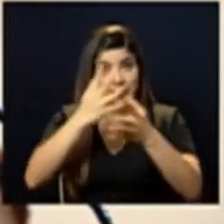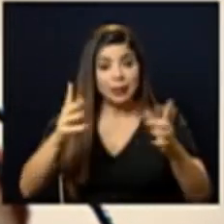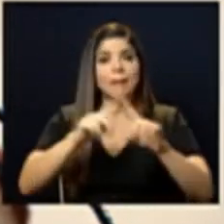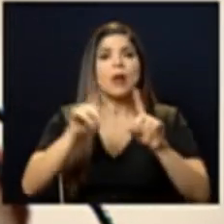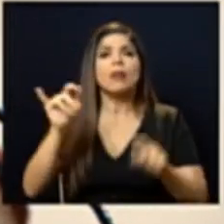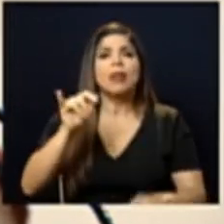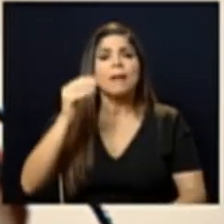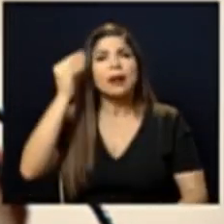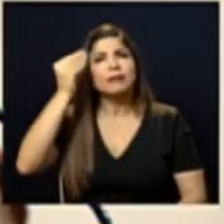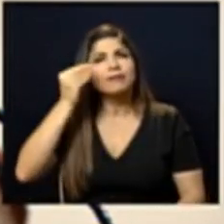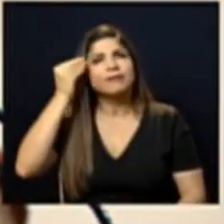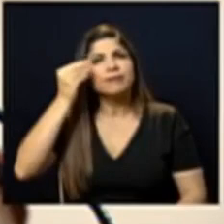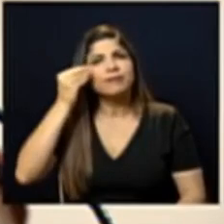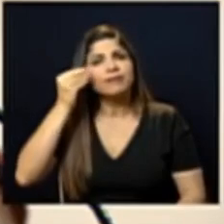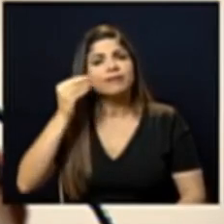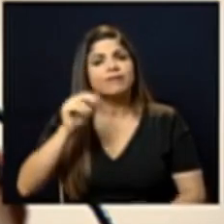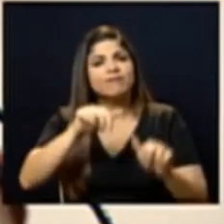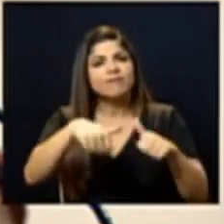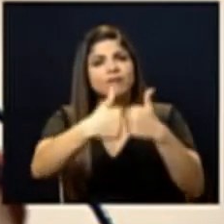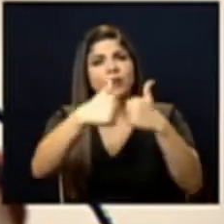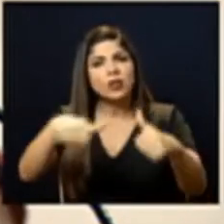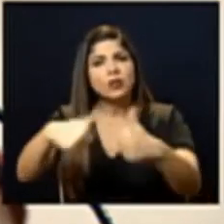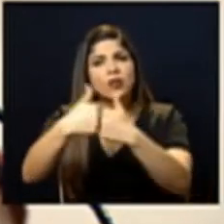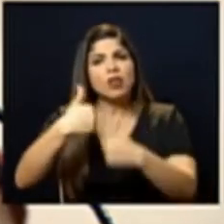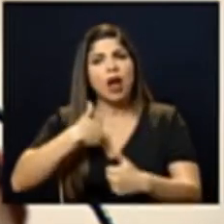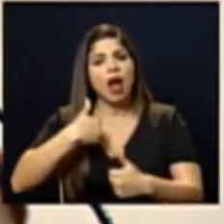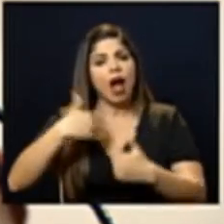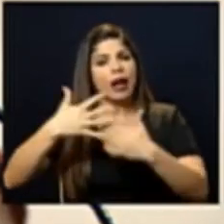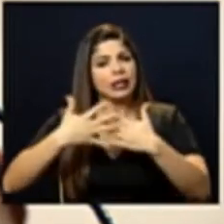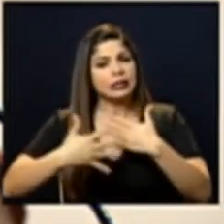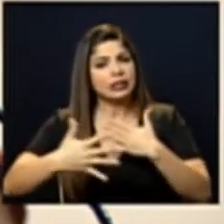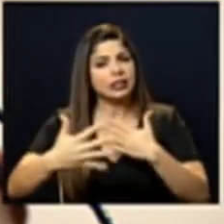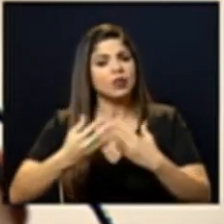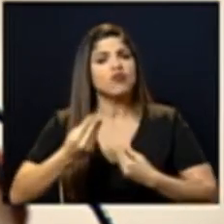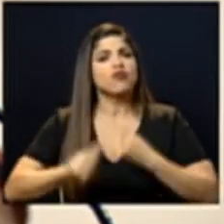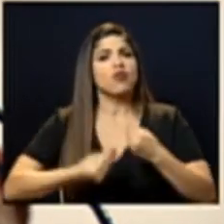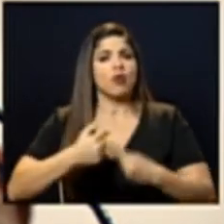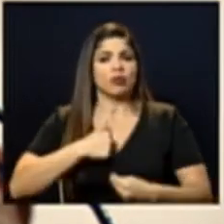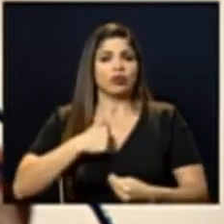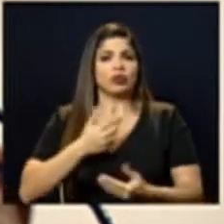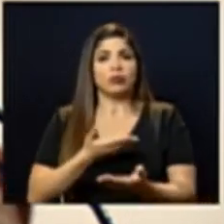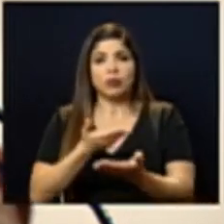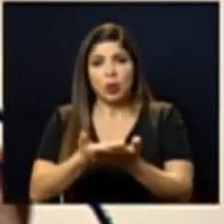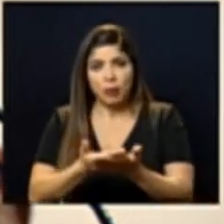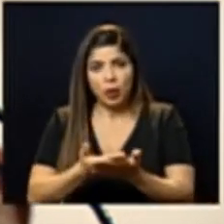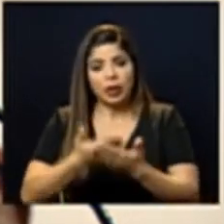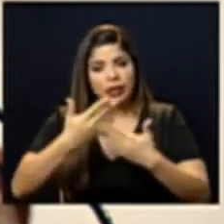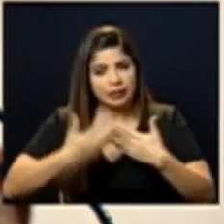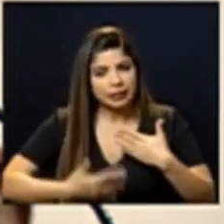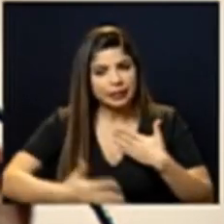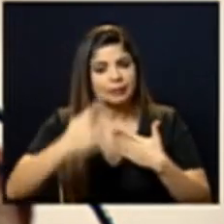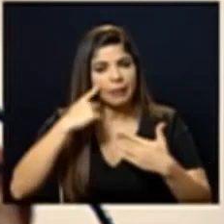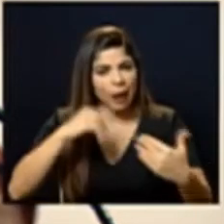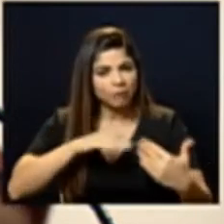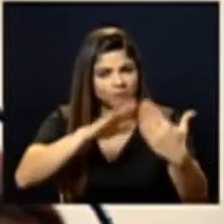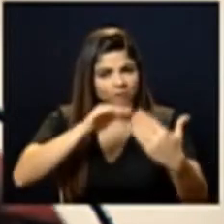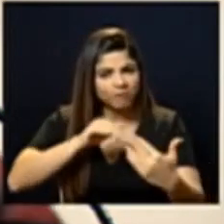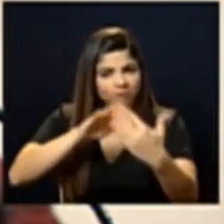reflexión sobre nuestros principales desafíos y cómo propongo que los afrontemos.